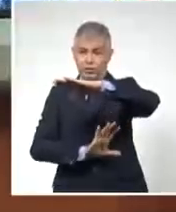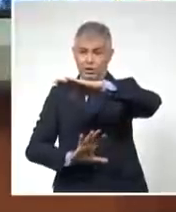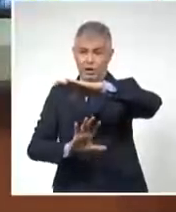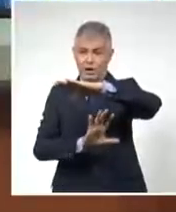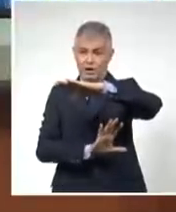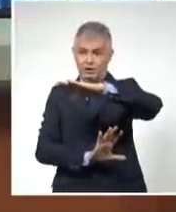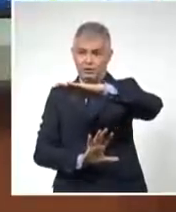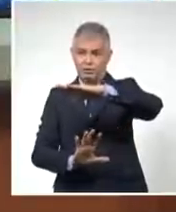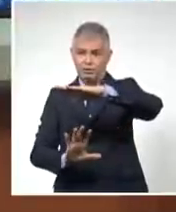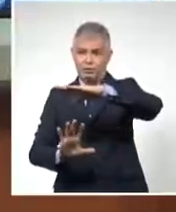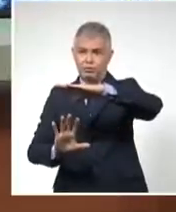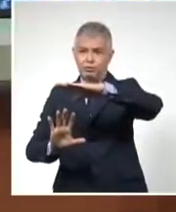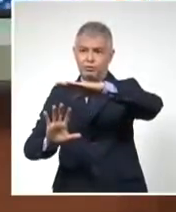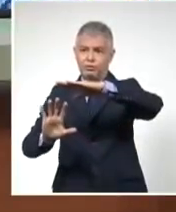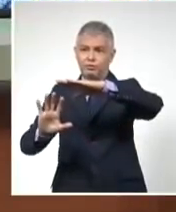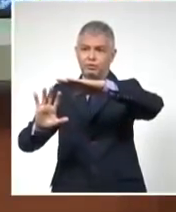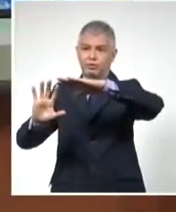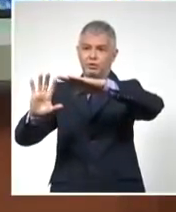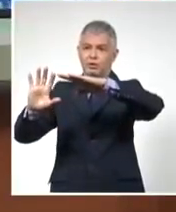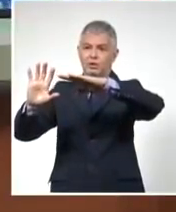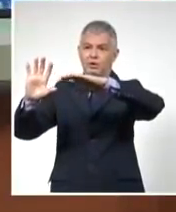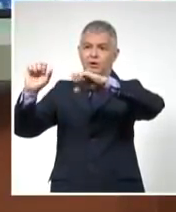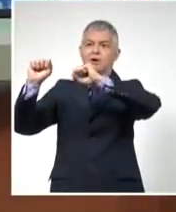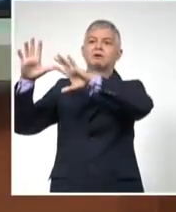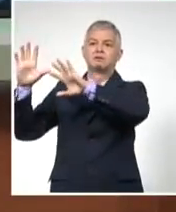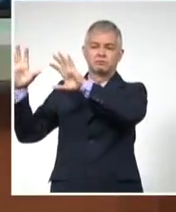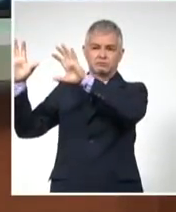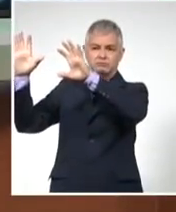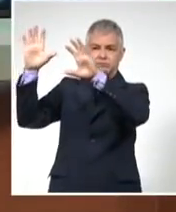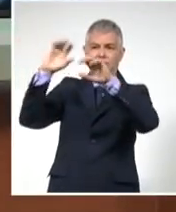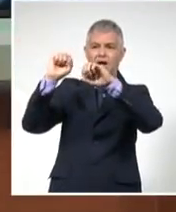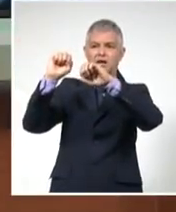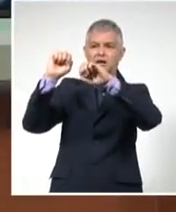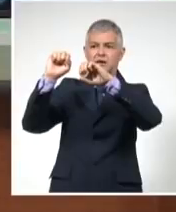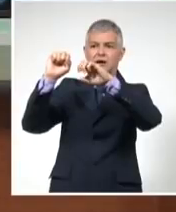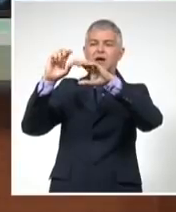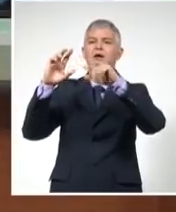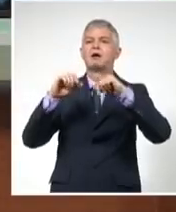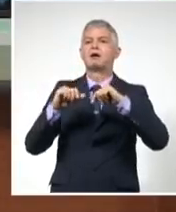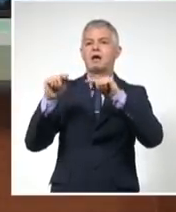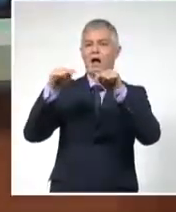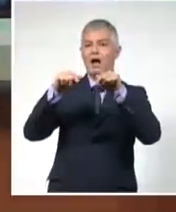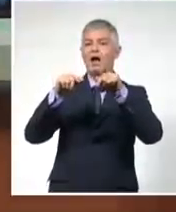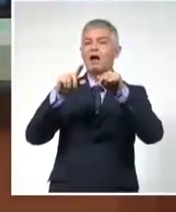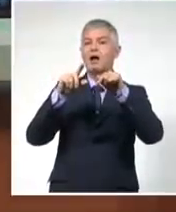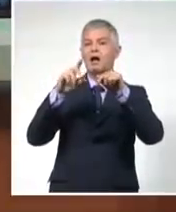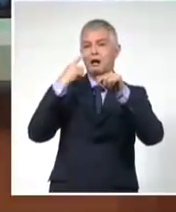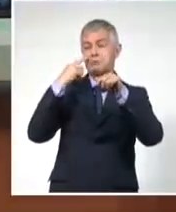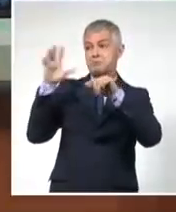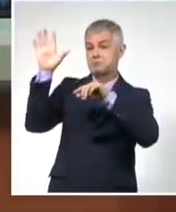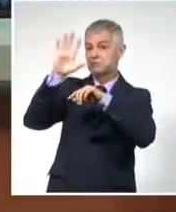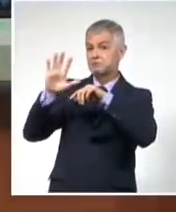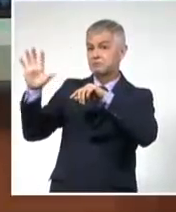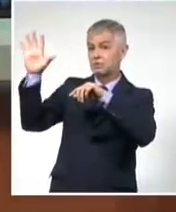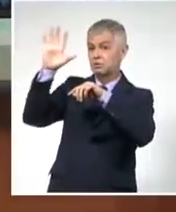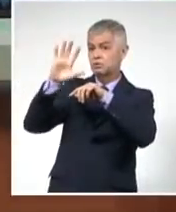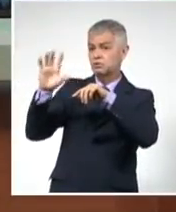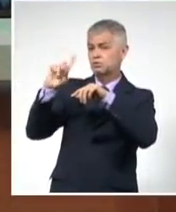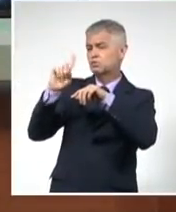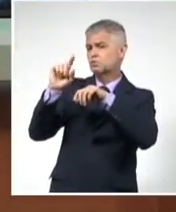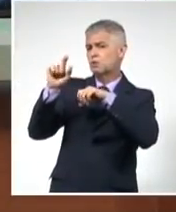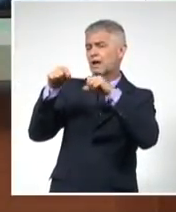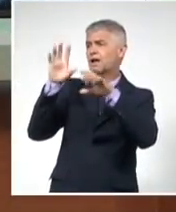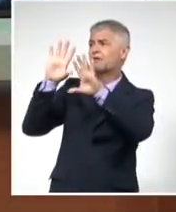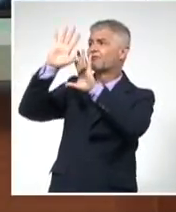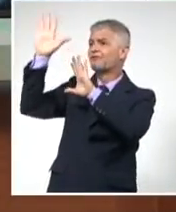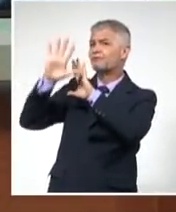y que hayan abandonado esta zona del país. Observen ustedes aquí, esta imagen normalmente no la usamos en televisión porque es una